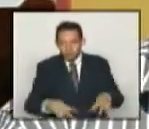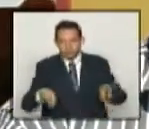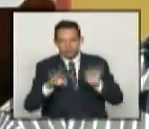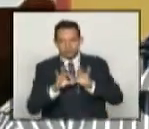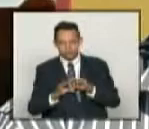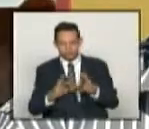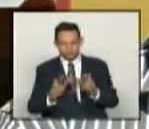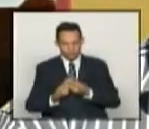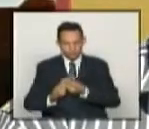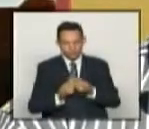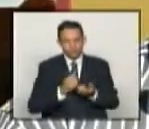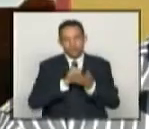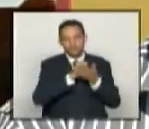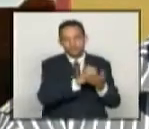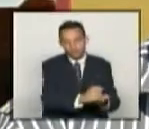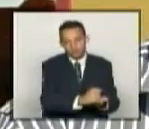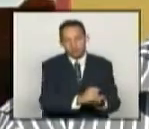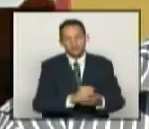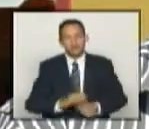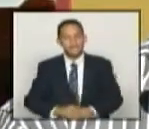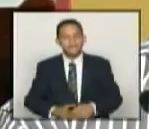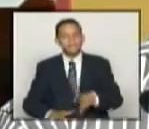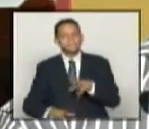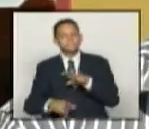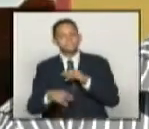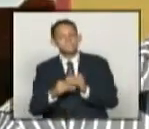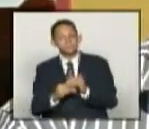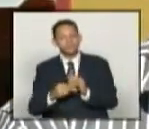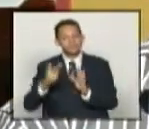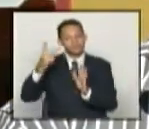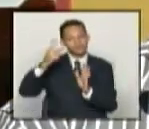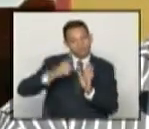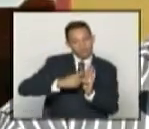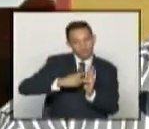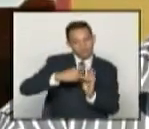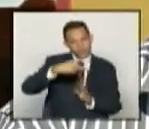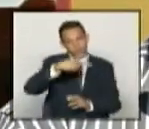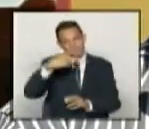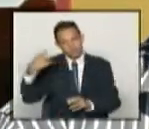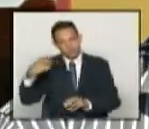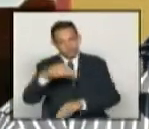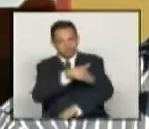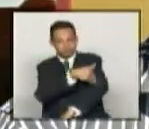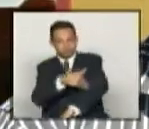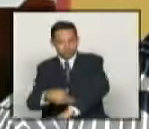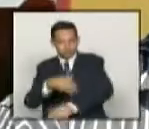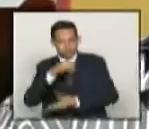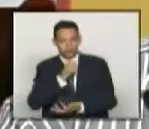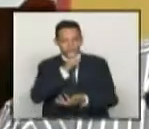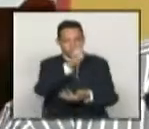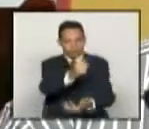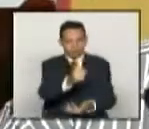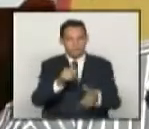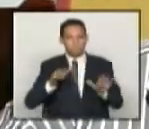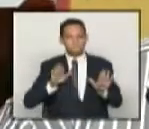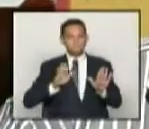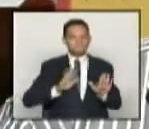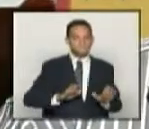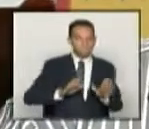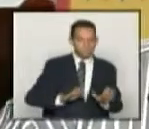regional, donde están ejecutándose 2.200 millones para estos cinco municipios, me refiero a Belalcázar, San